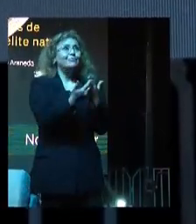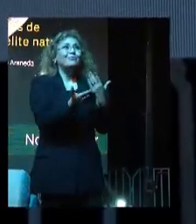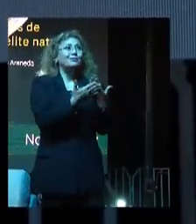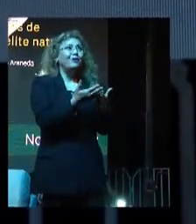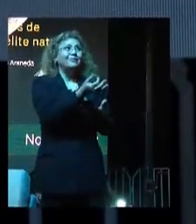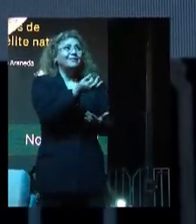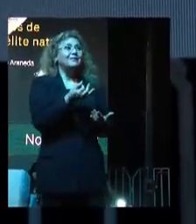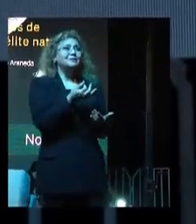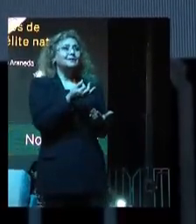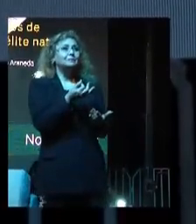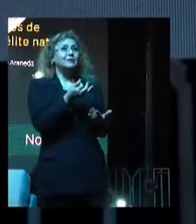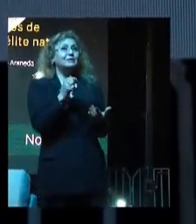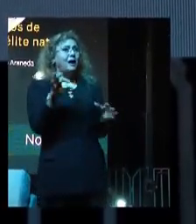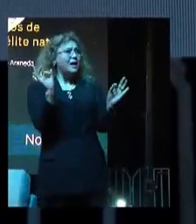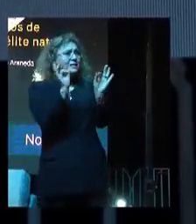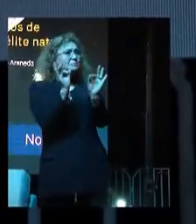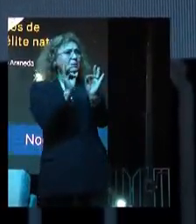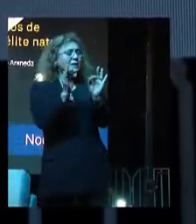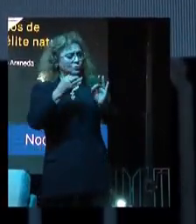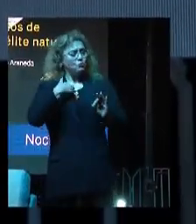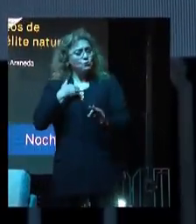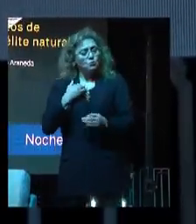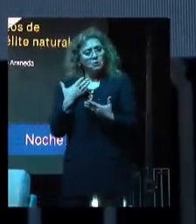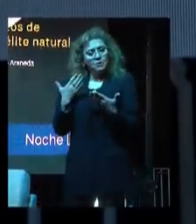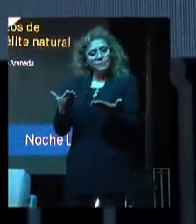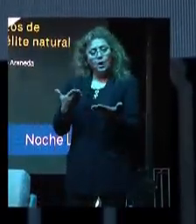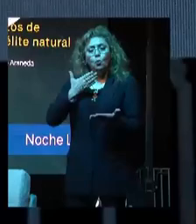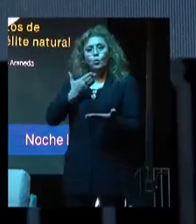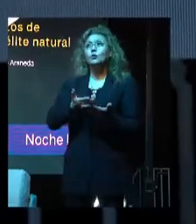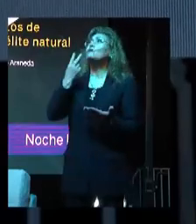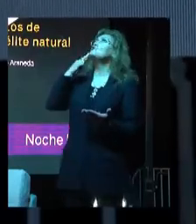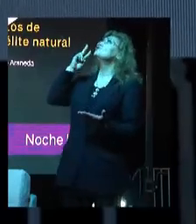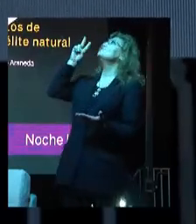pero explicaciones que uno puede dar, cuando uno mira